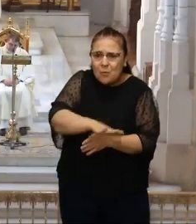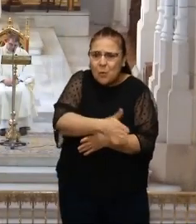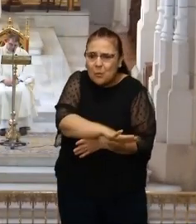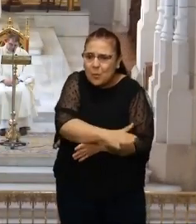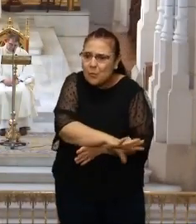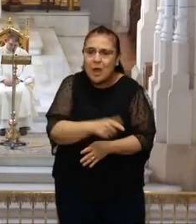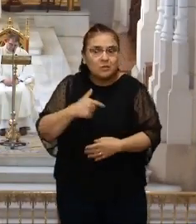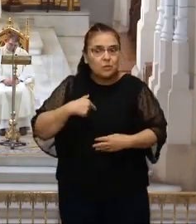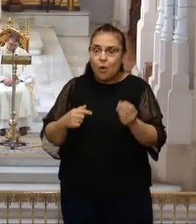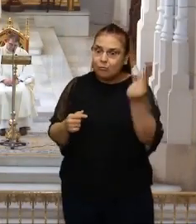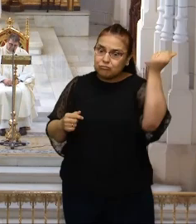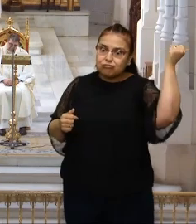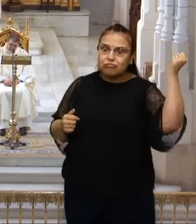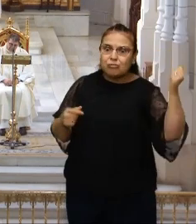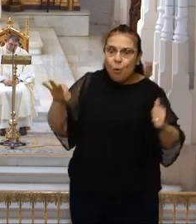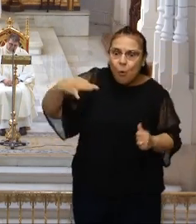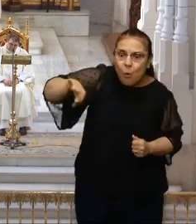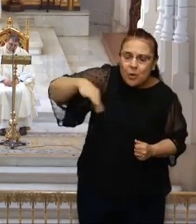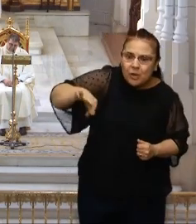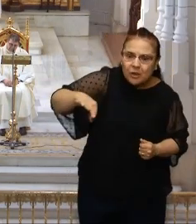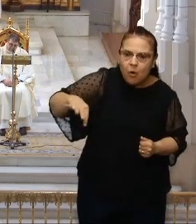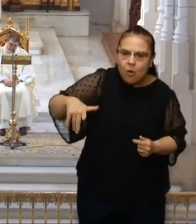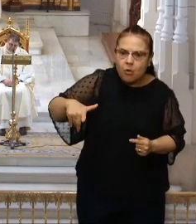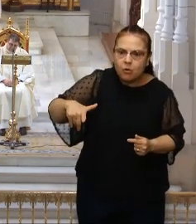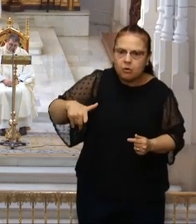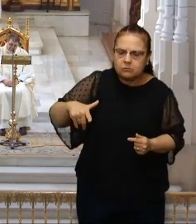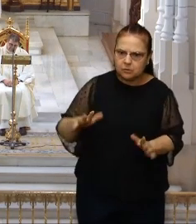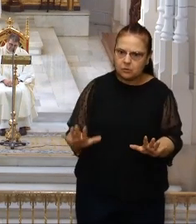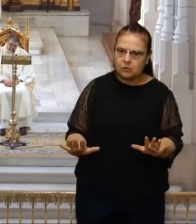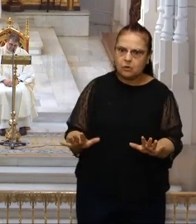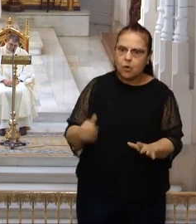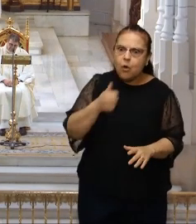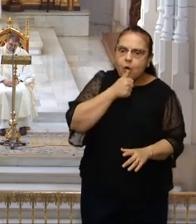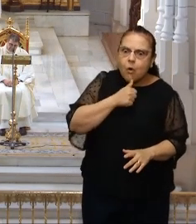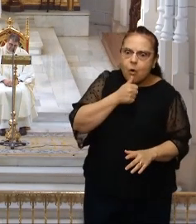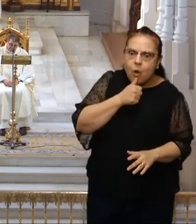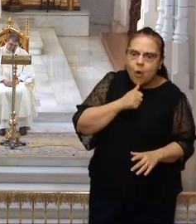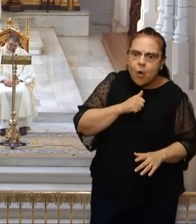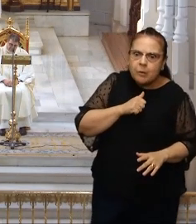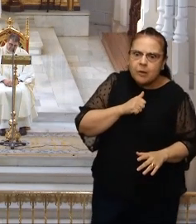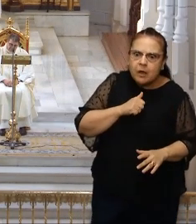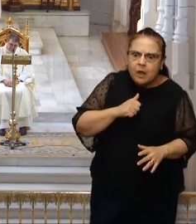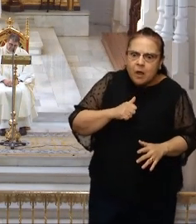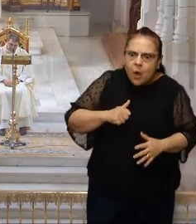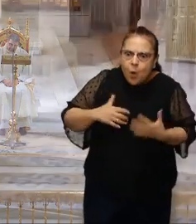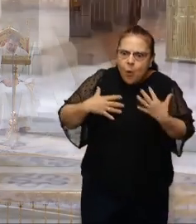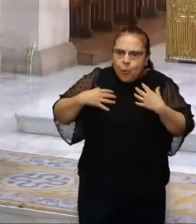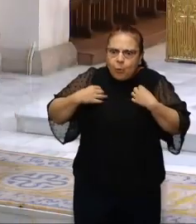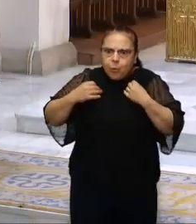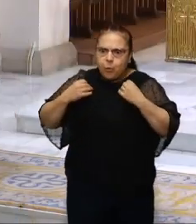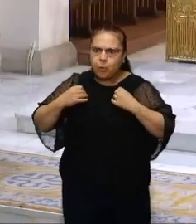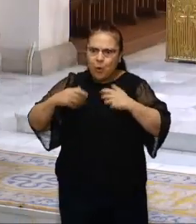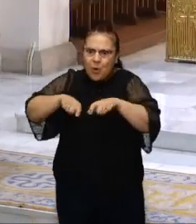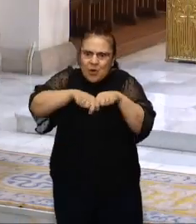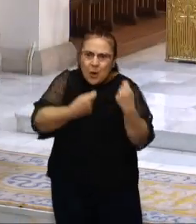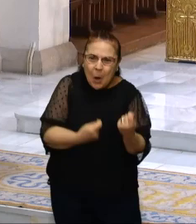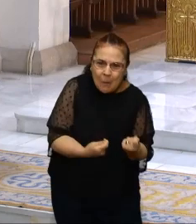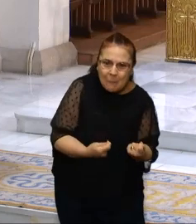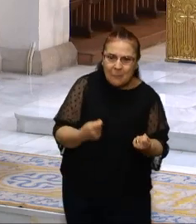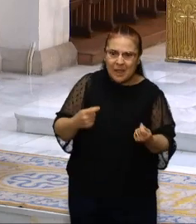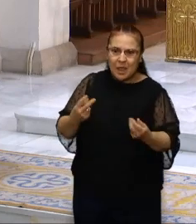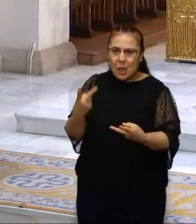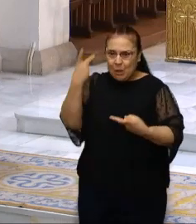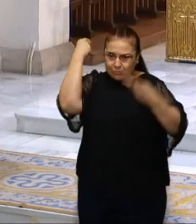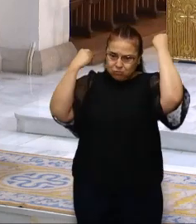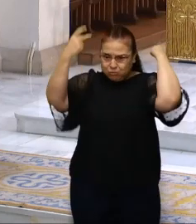escapar para contártelo. Entonces Job se levantó, se rasgó el manto, se rapó la cabeza, se echó